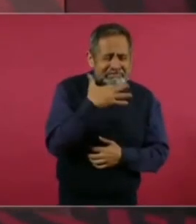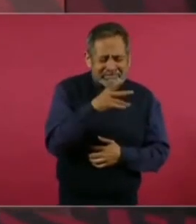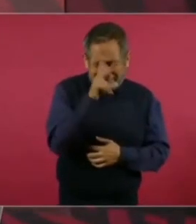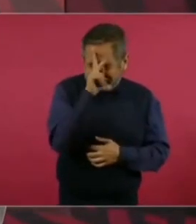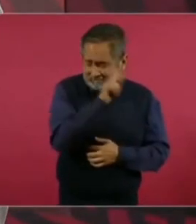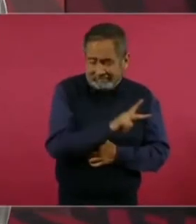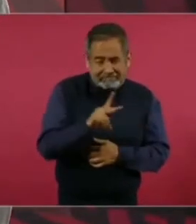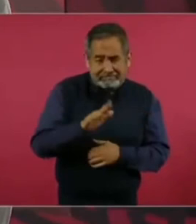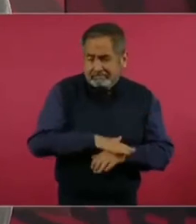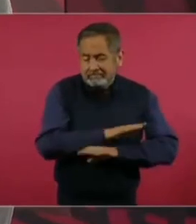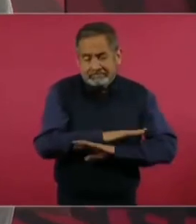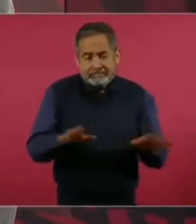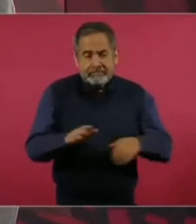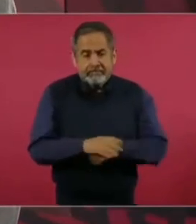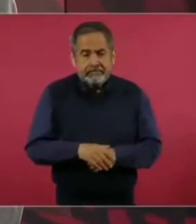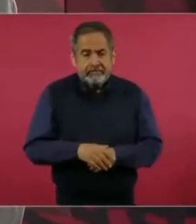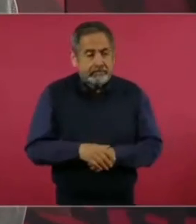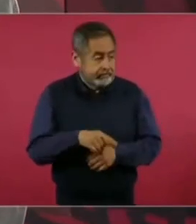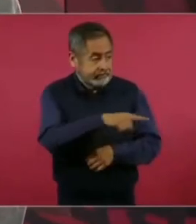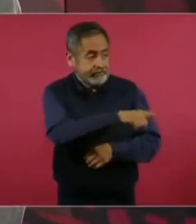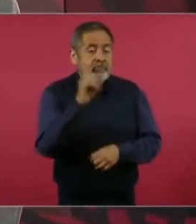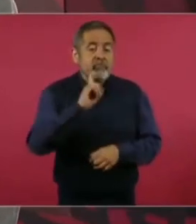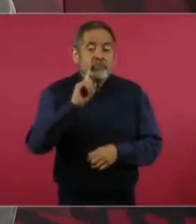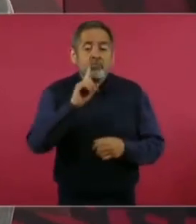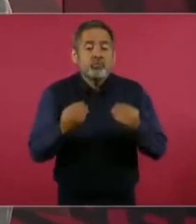Llegó la nueva presidenta